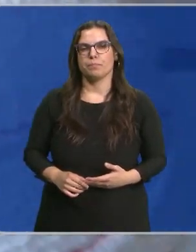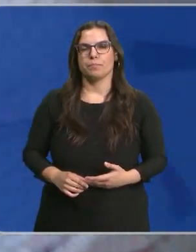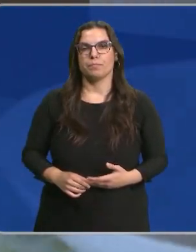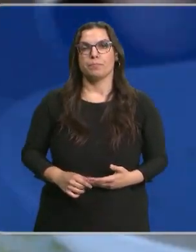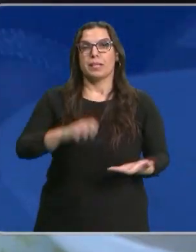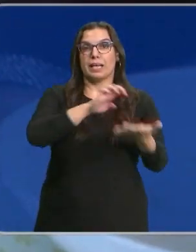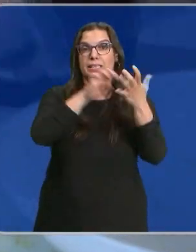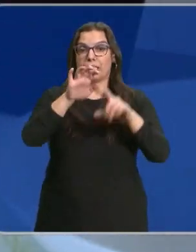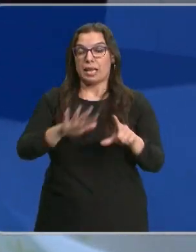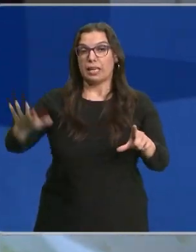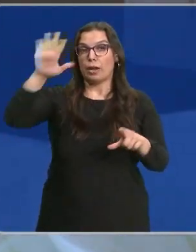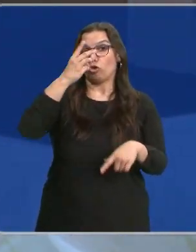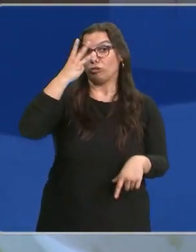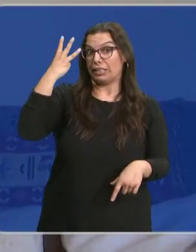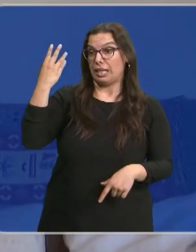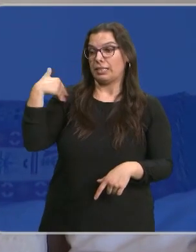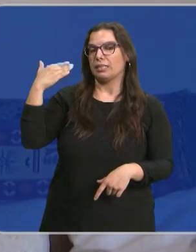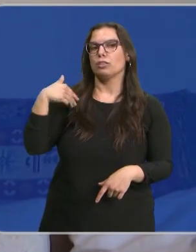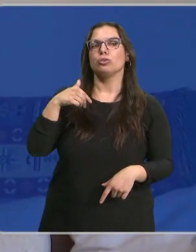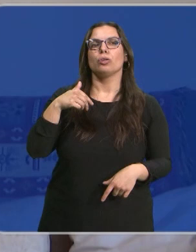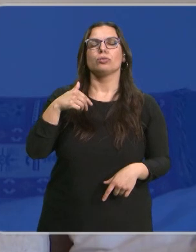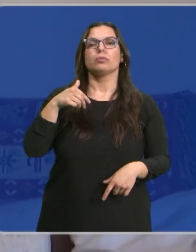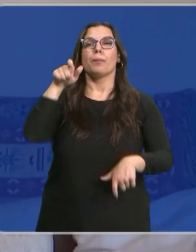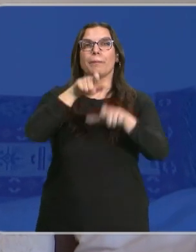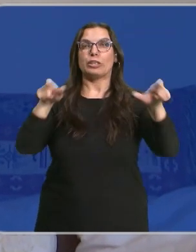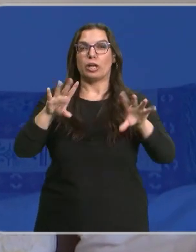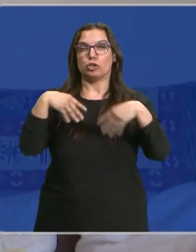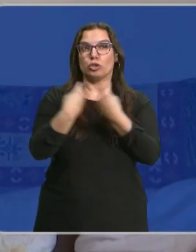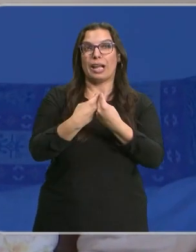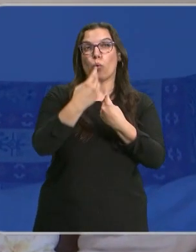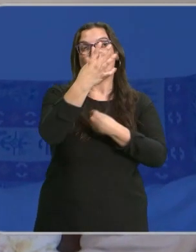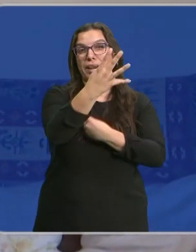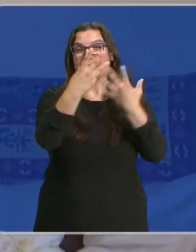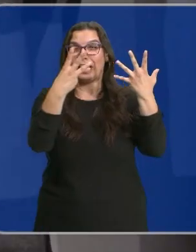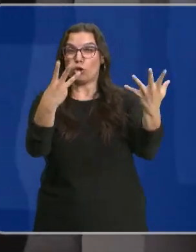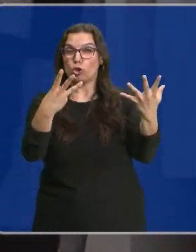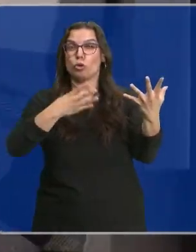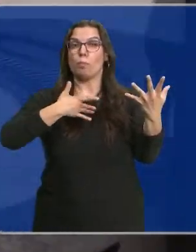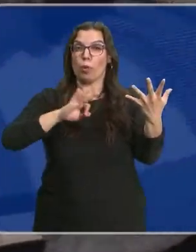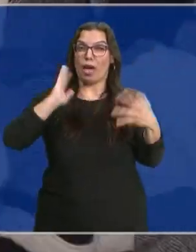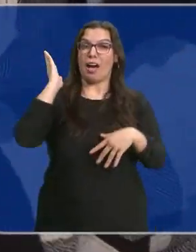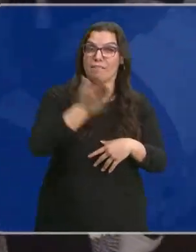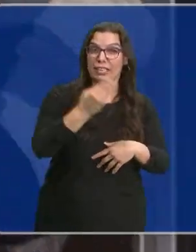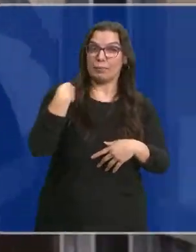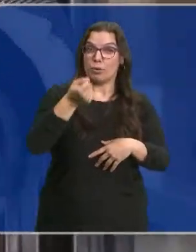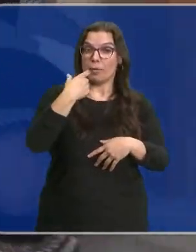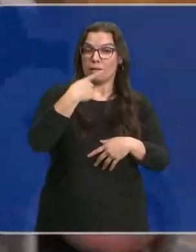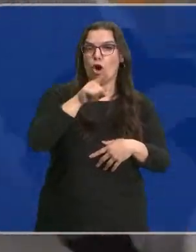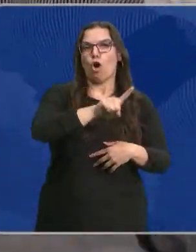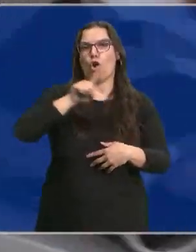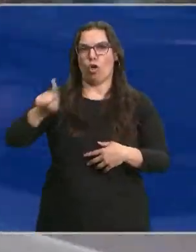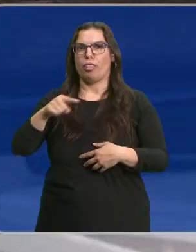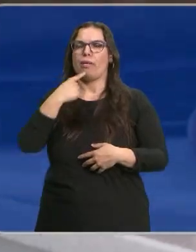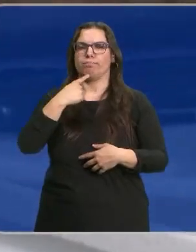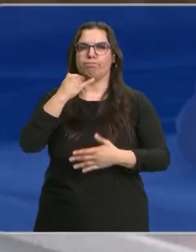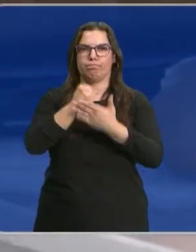En Castilla y León hace tres años 11 de las 48 posibles afectados por la talidomida daban positivo en este